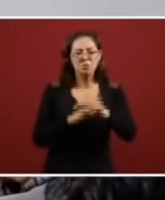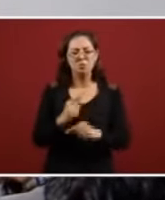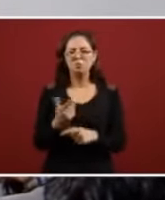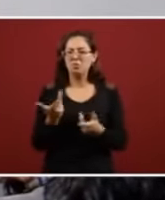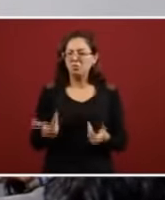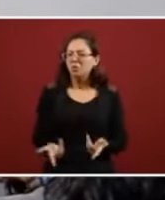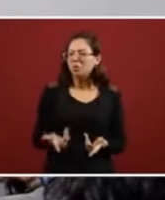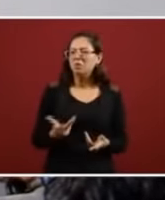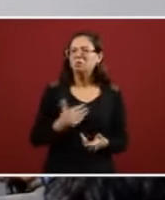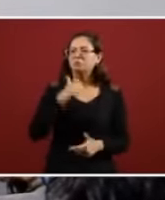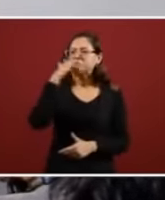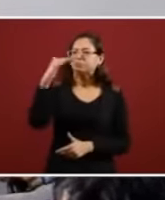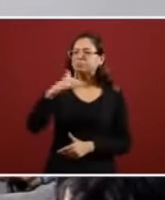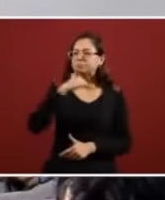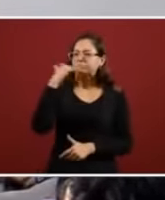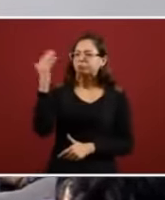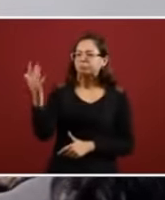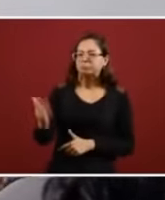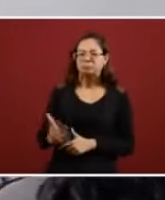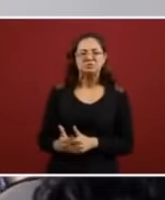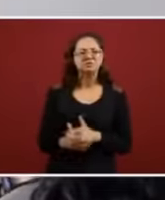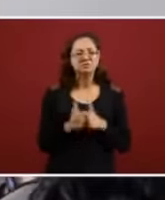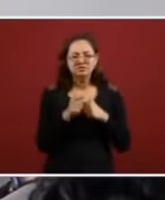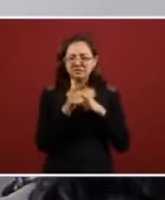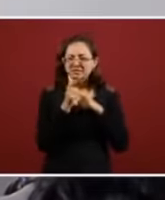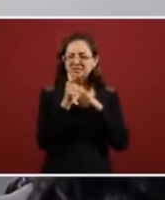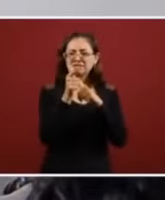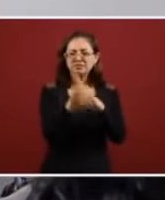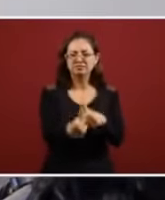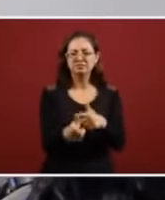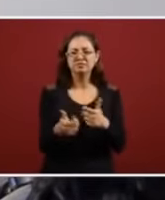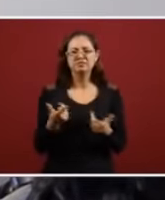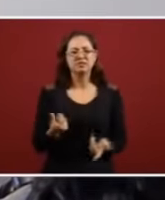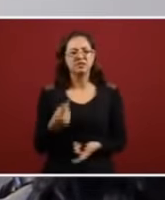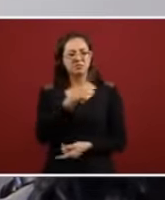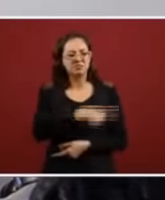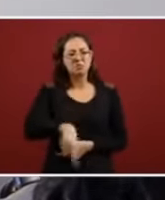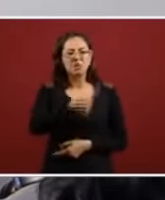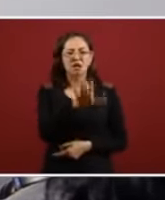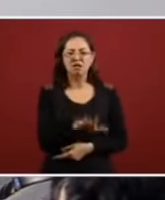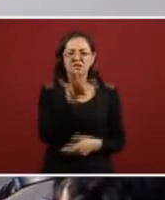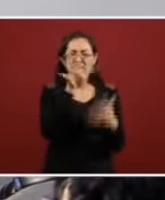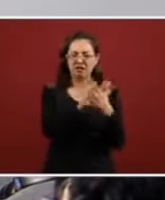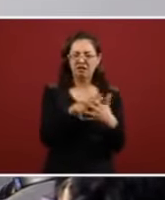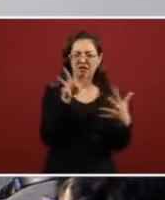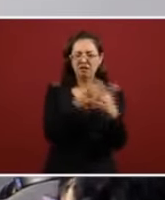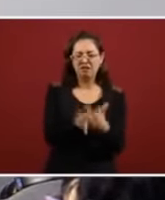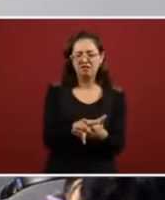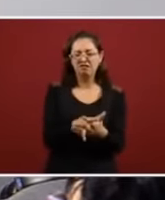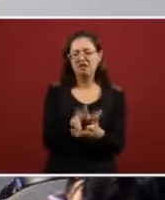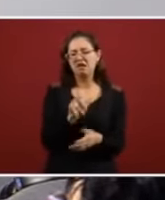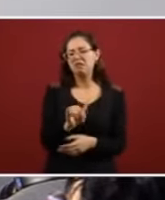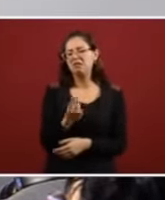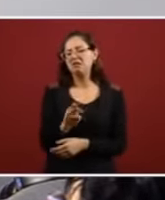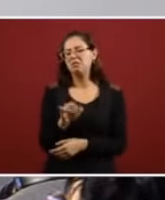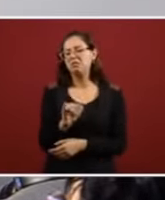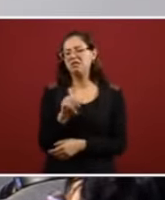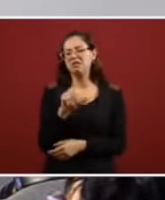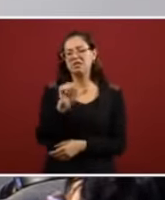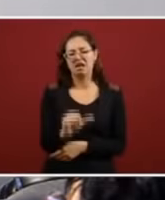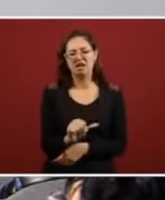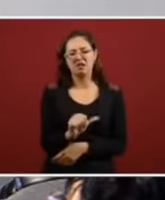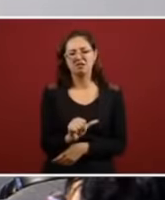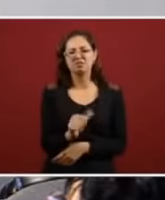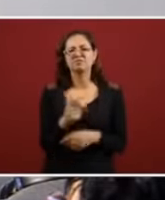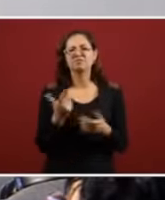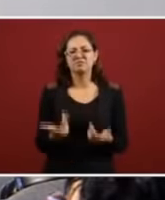este gobierno en algo que hemos documentado y lo llamamos guerra híbrida este estudio este trabajo señor